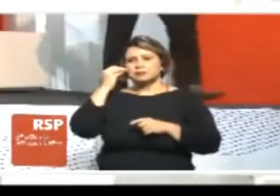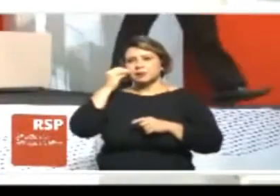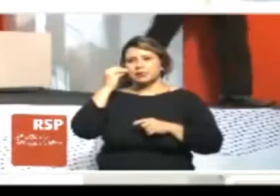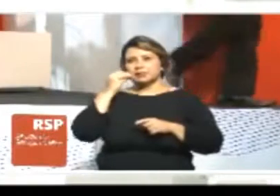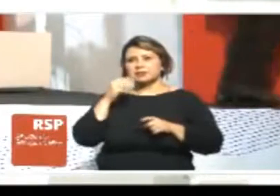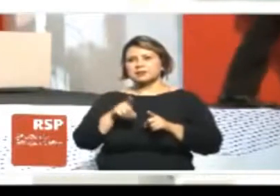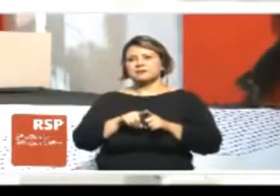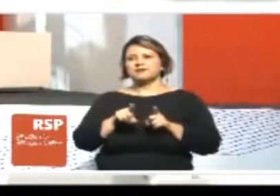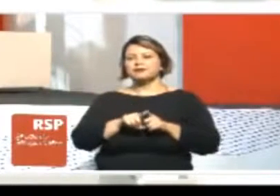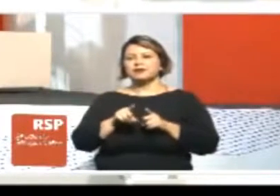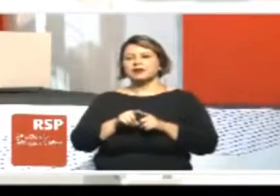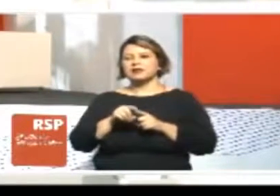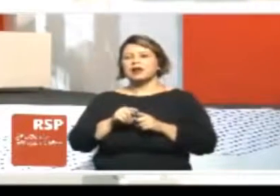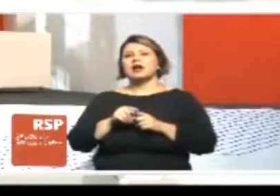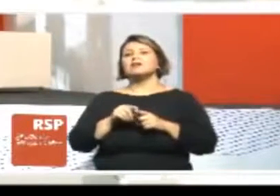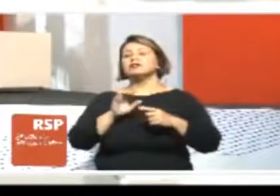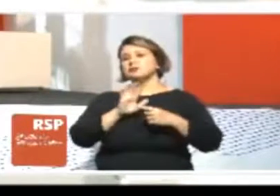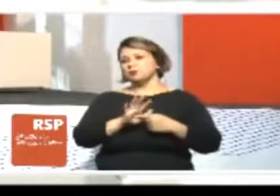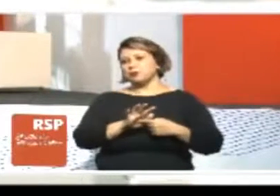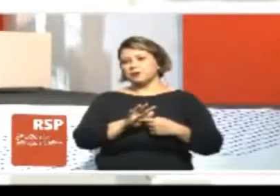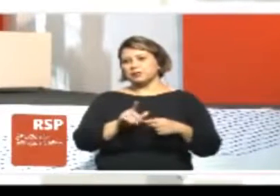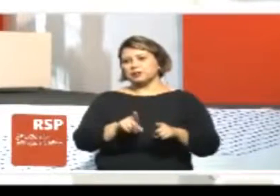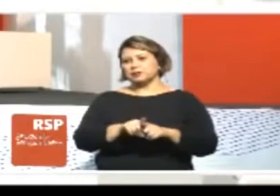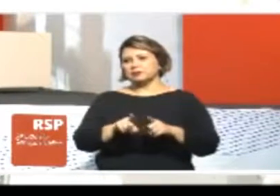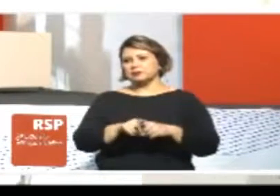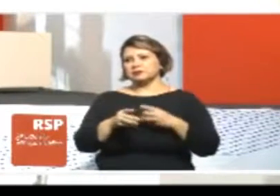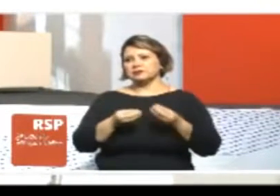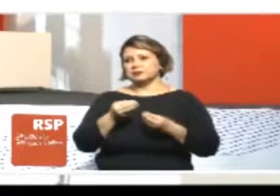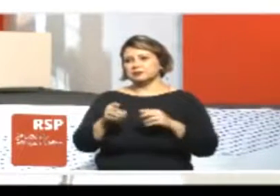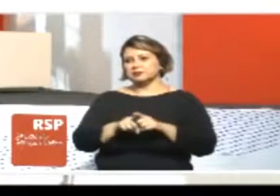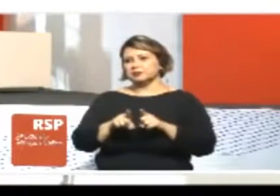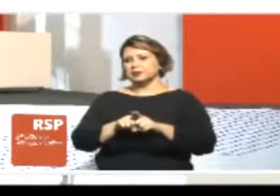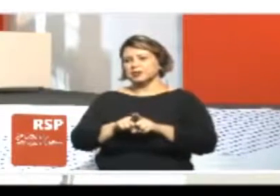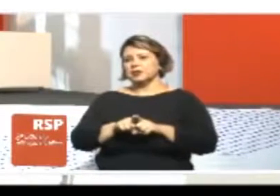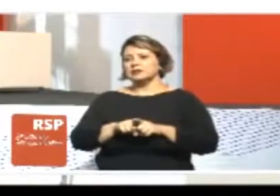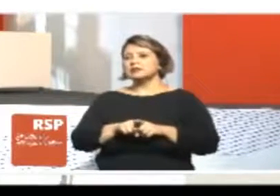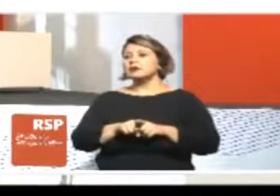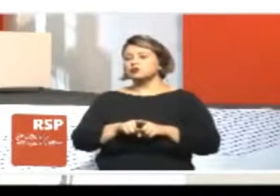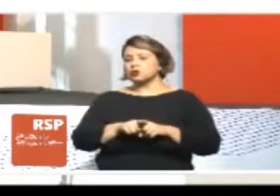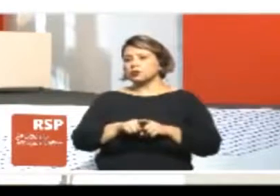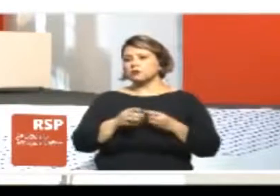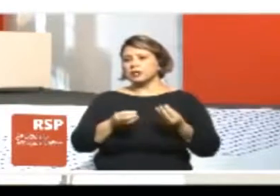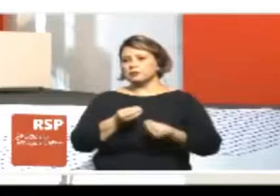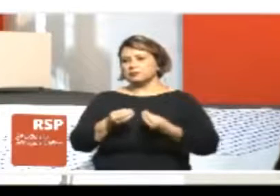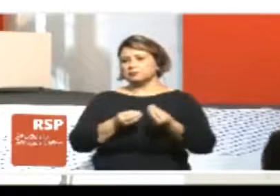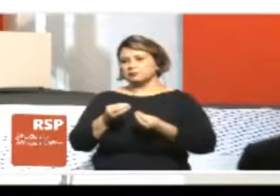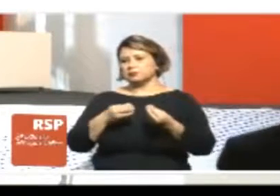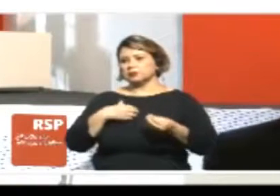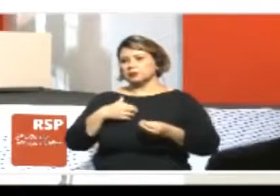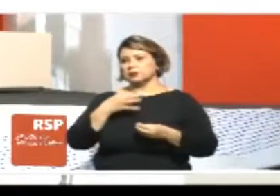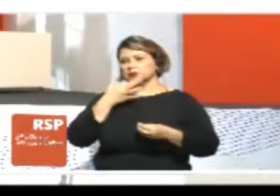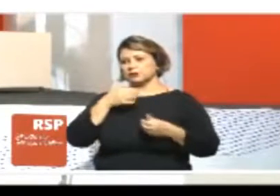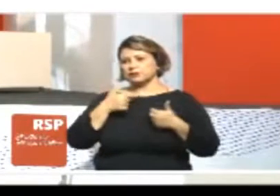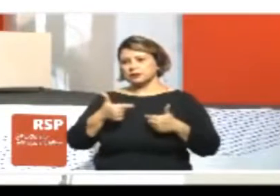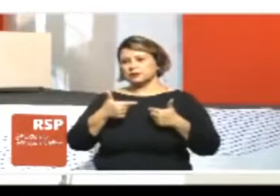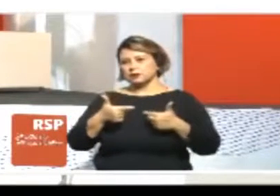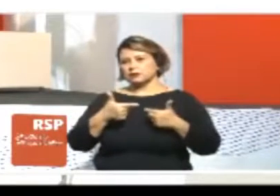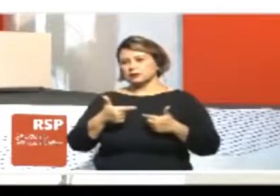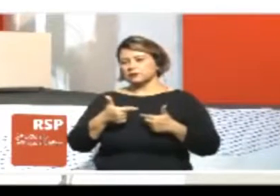Colombia porque es de Colombia. Se me dio la oportunidad de ir a dictar una charla en México y alguien que estaba en la charla me